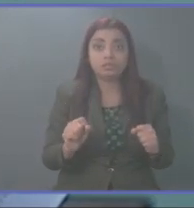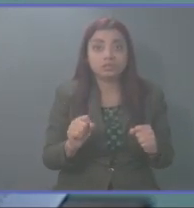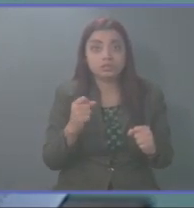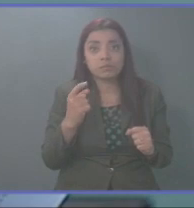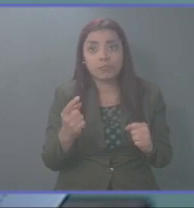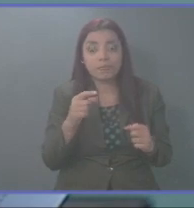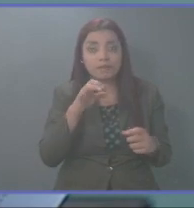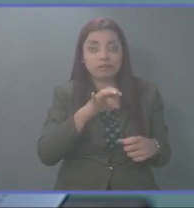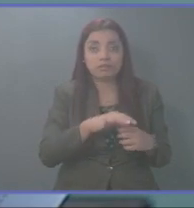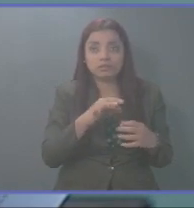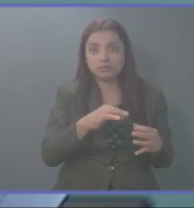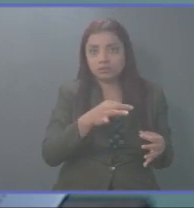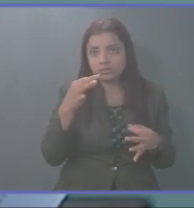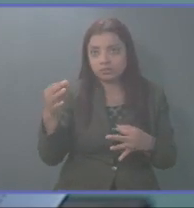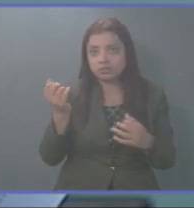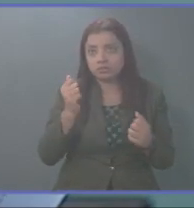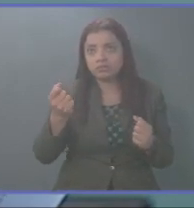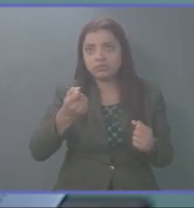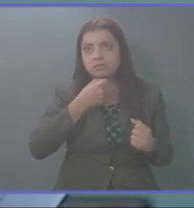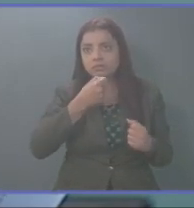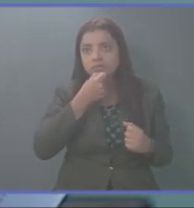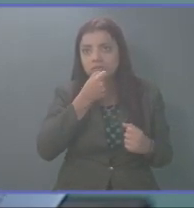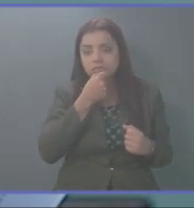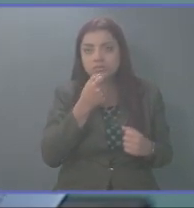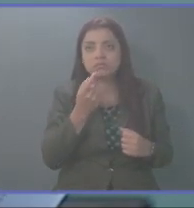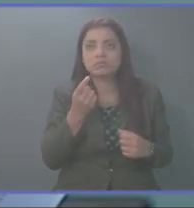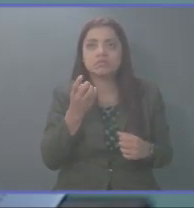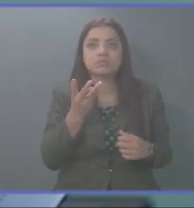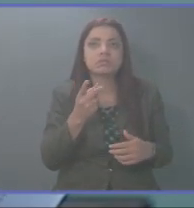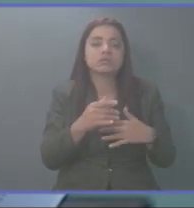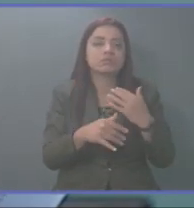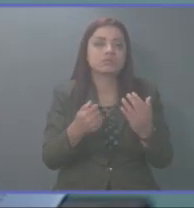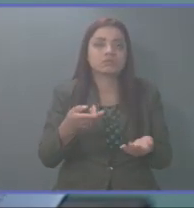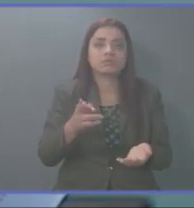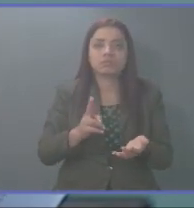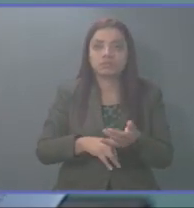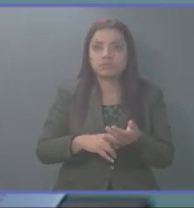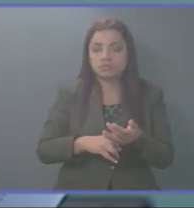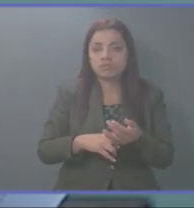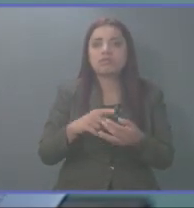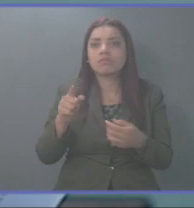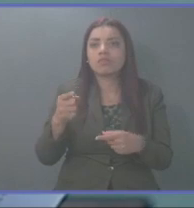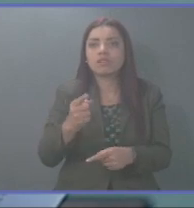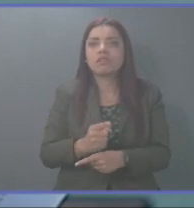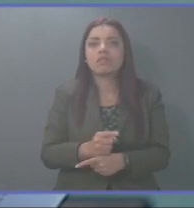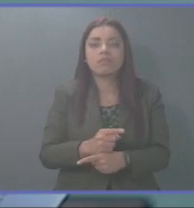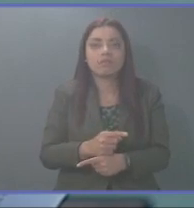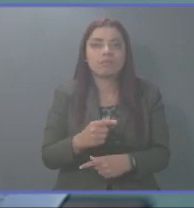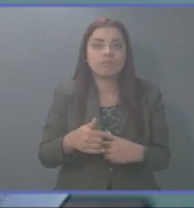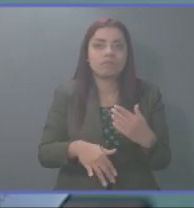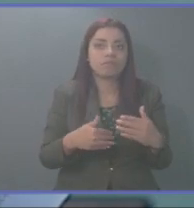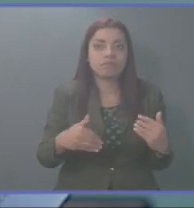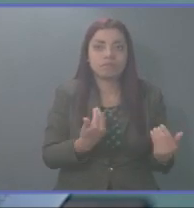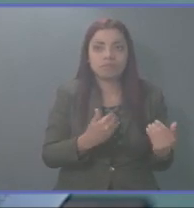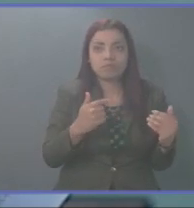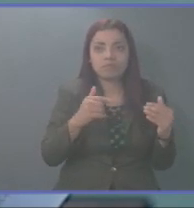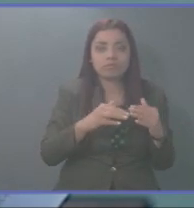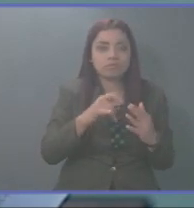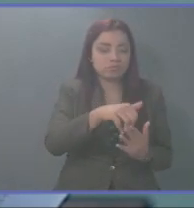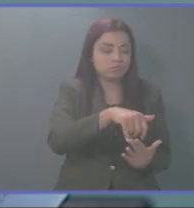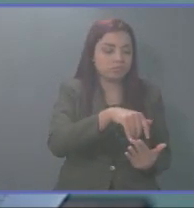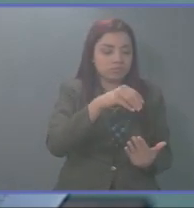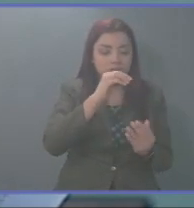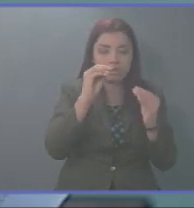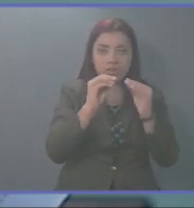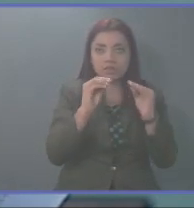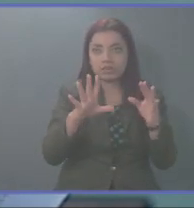elector al que le fue remitida la documentación, estableciéndose que la firma del votante efectivamente coincide con la firma contenida en el archivo